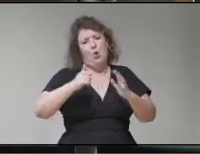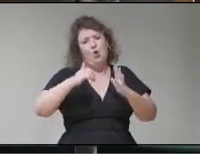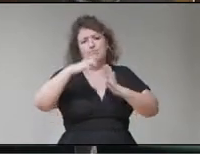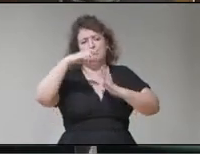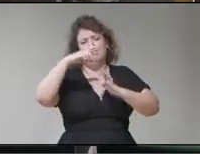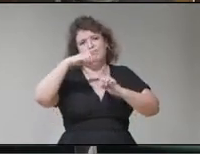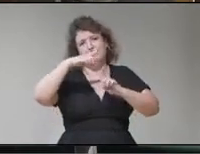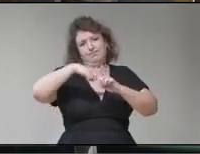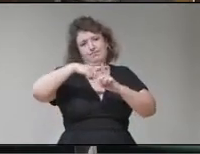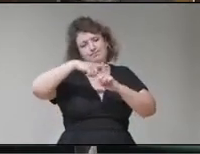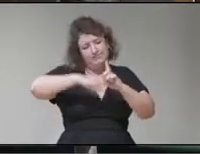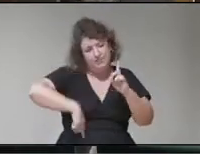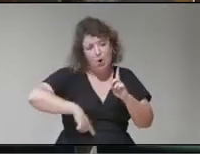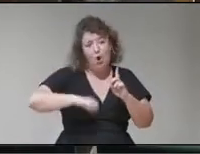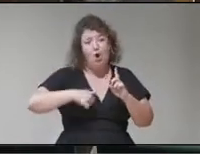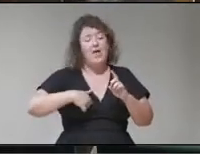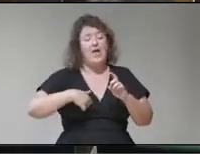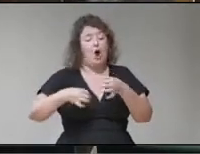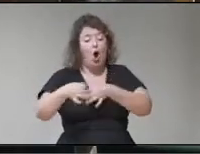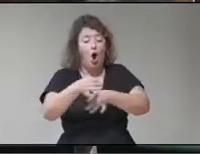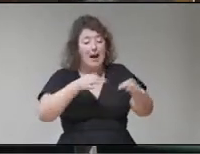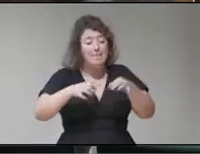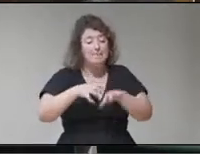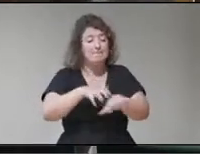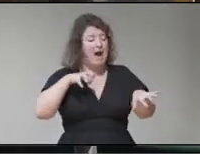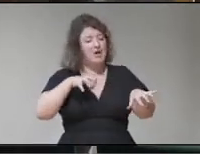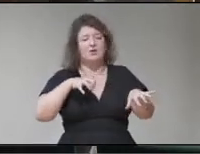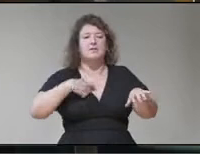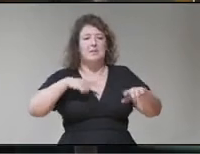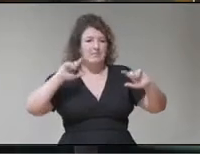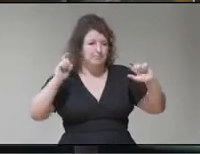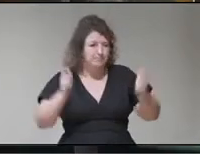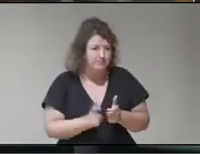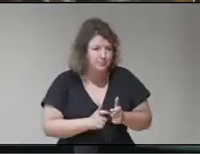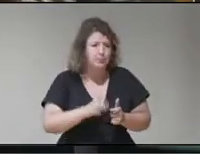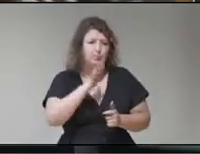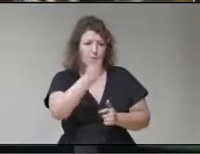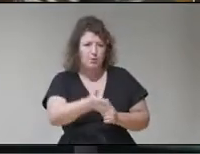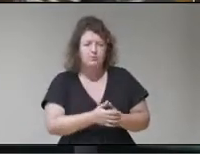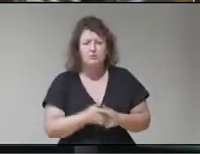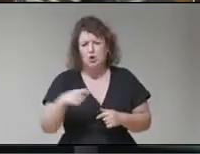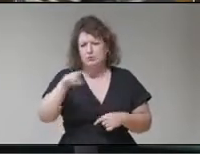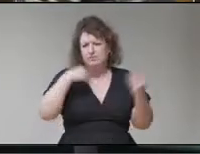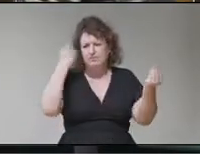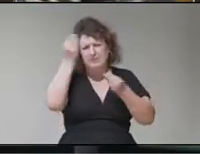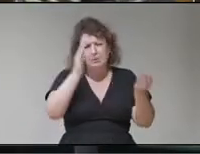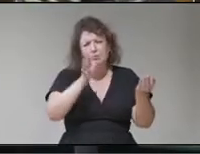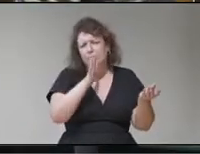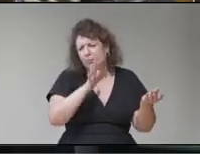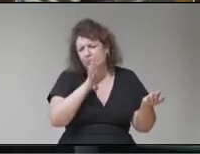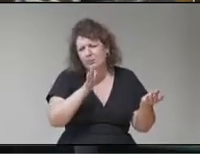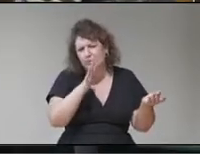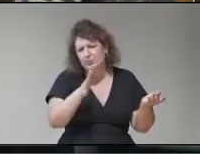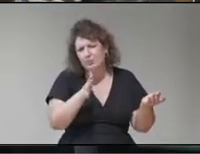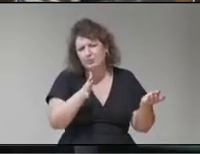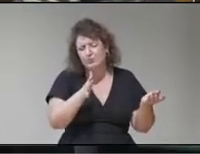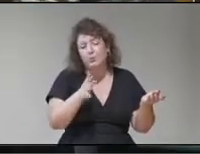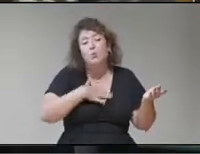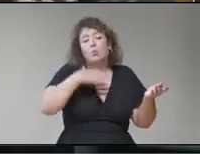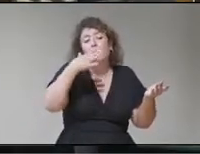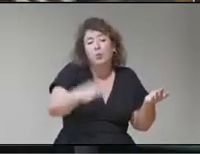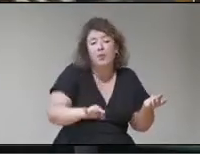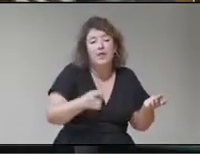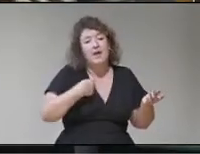de los organismos mayoritarios. Entraré en ello dentro de un momento. Pero cabe que nos preguntemos una cosa. A lo mejor eso es simplemente